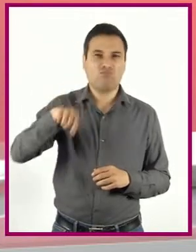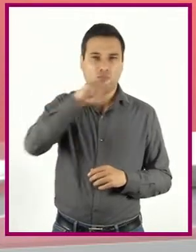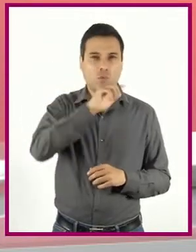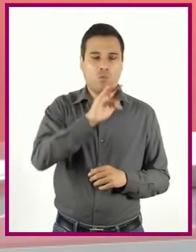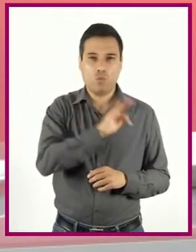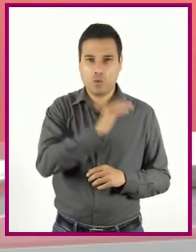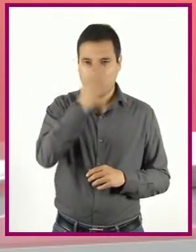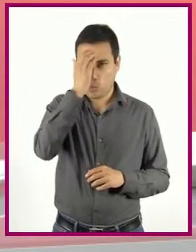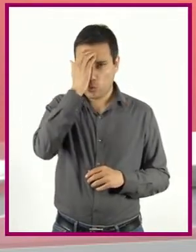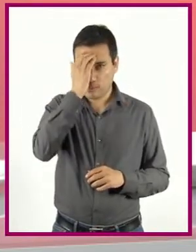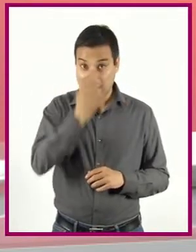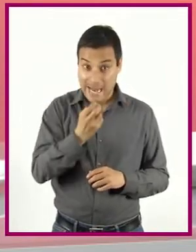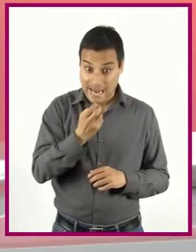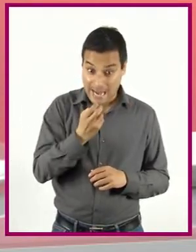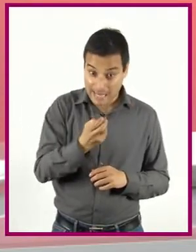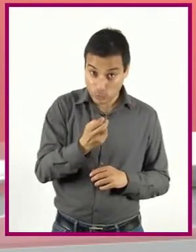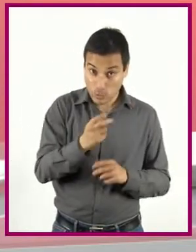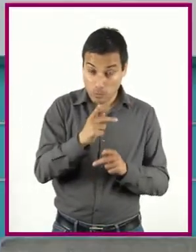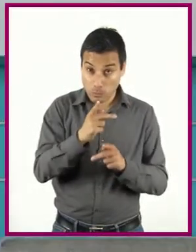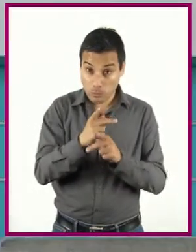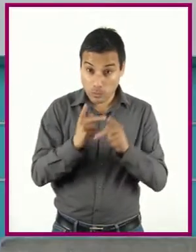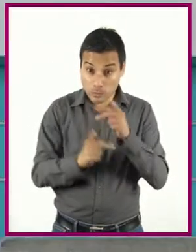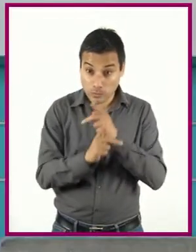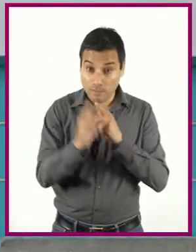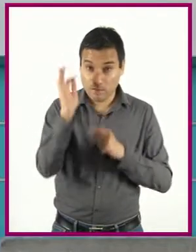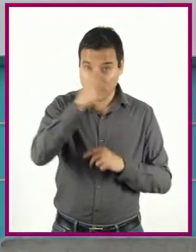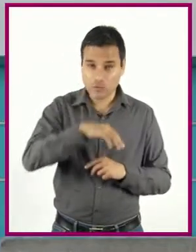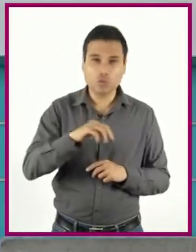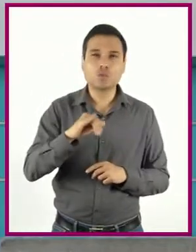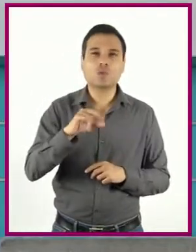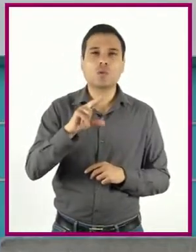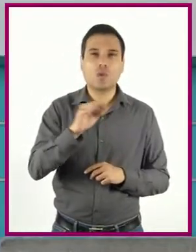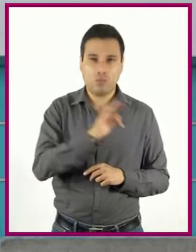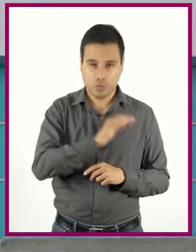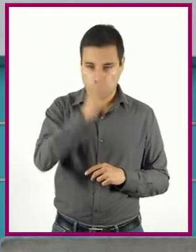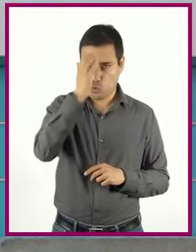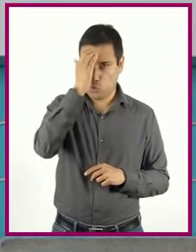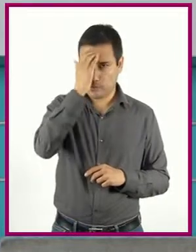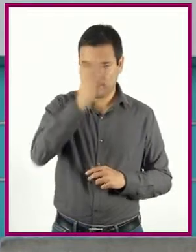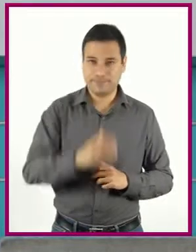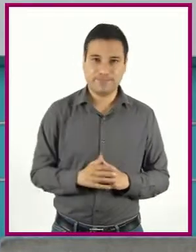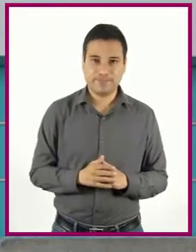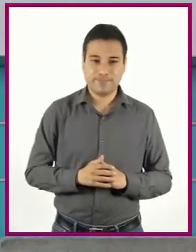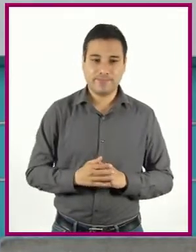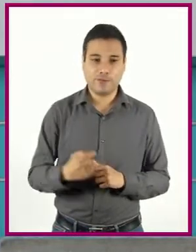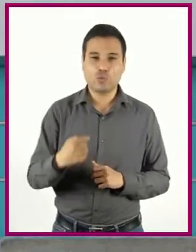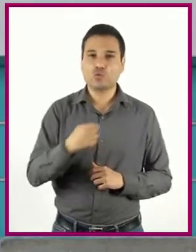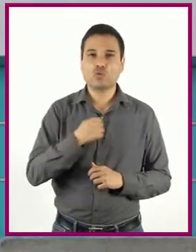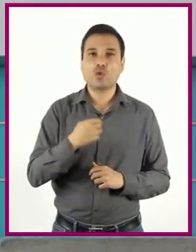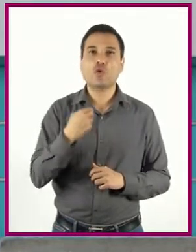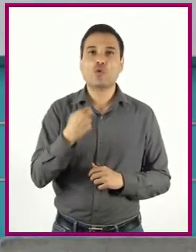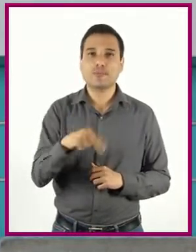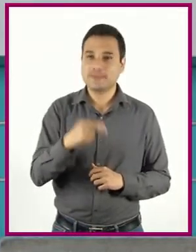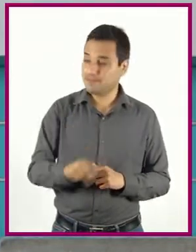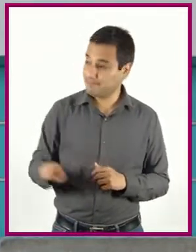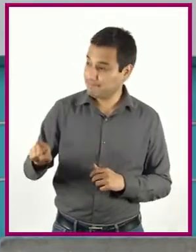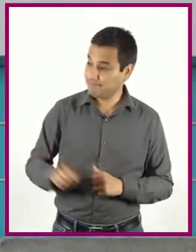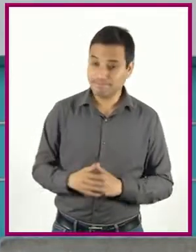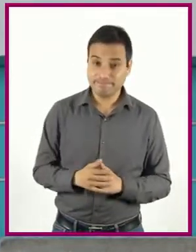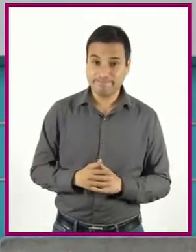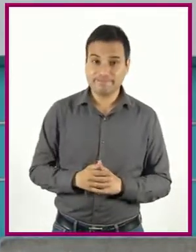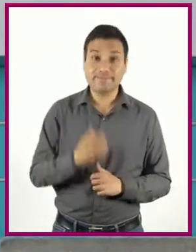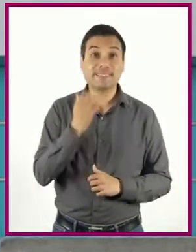productos están adulterados o no. Alumnas y alumnos, soy la agente de Yanira Cano Paulín.